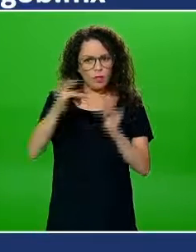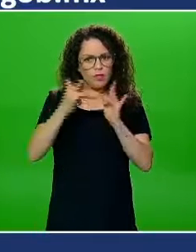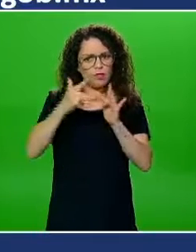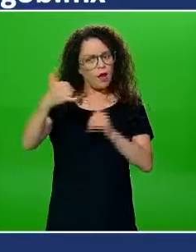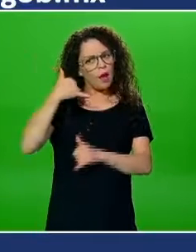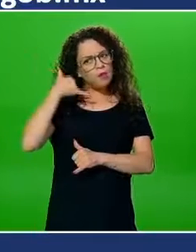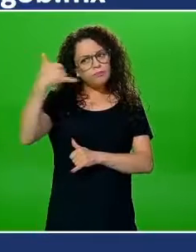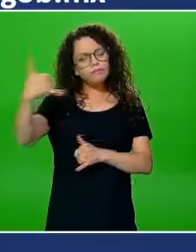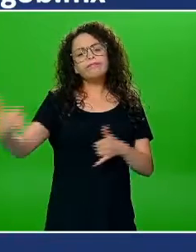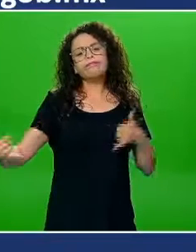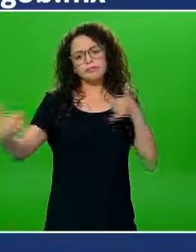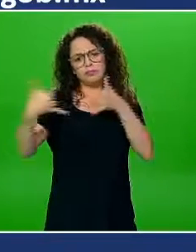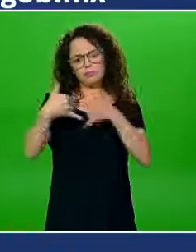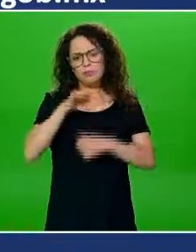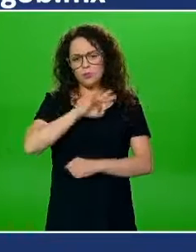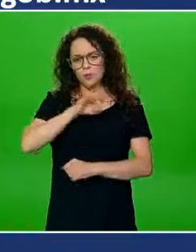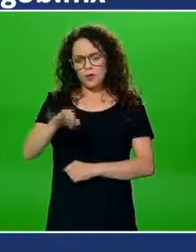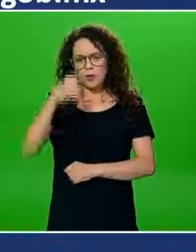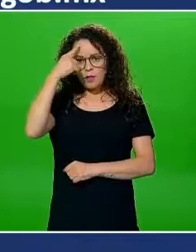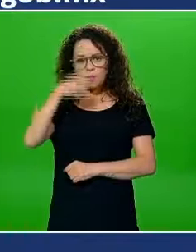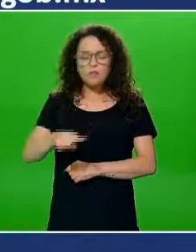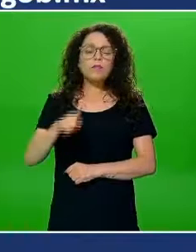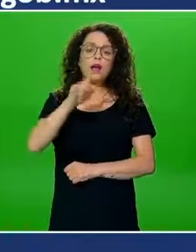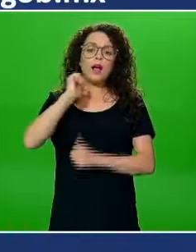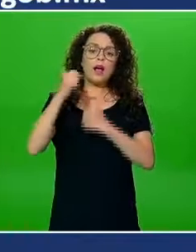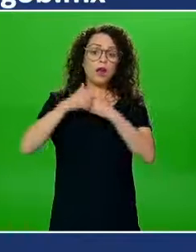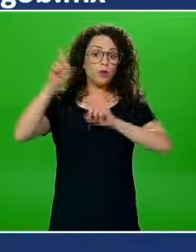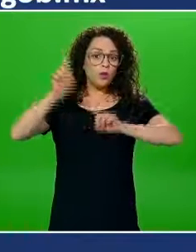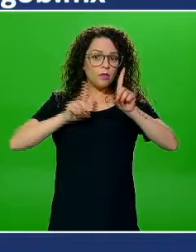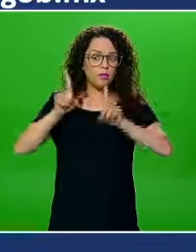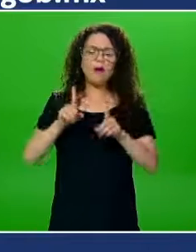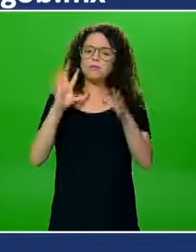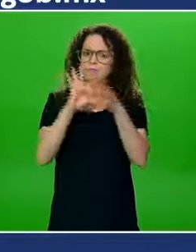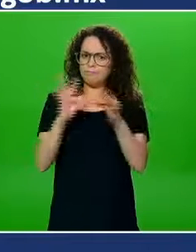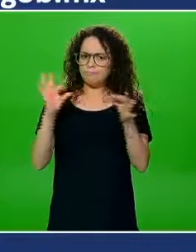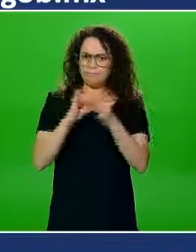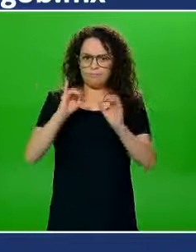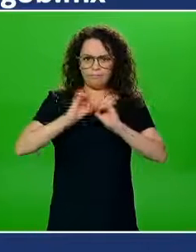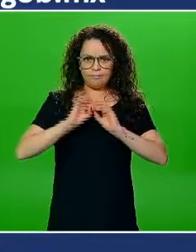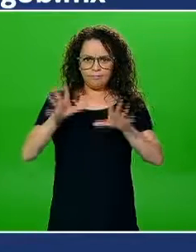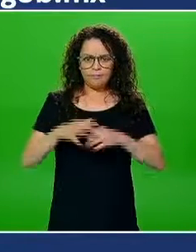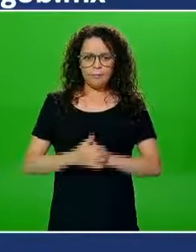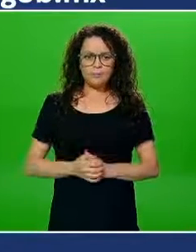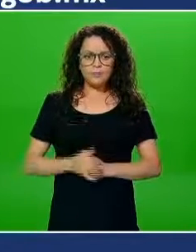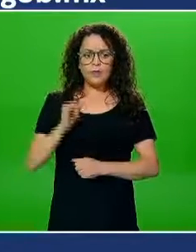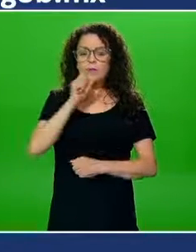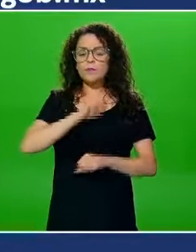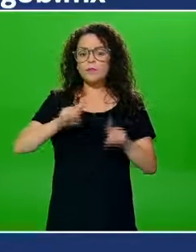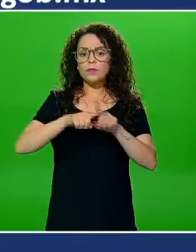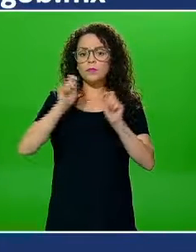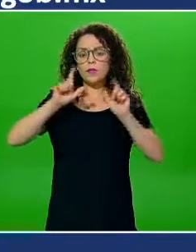pueden comunicar y resolver dudas. Así también está a su disposición la página de